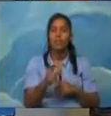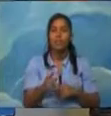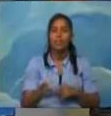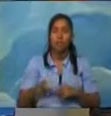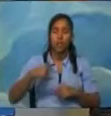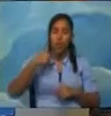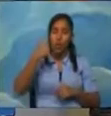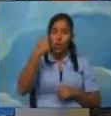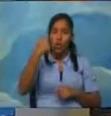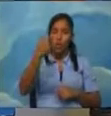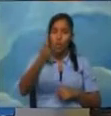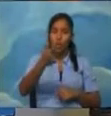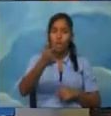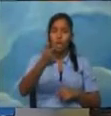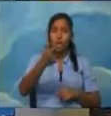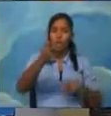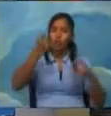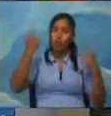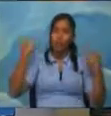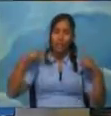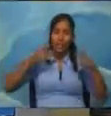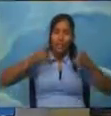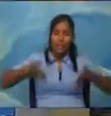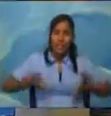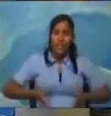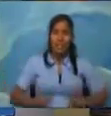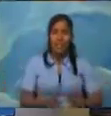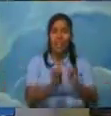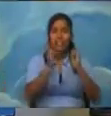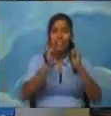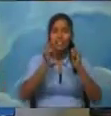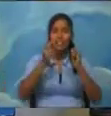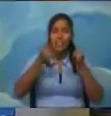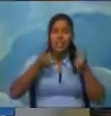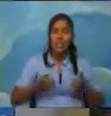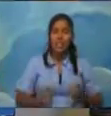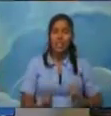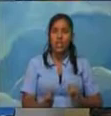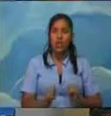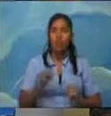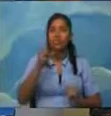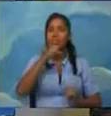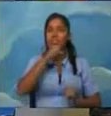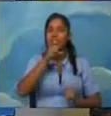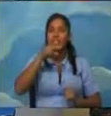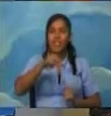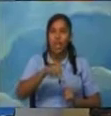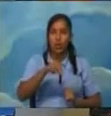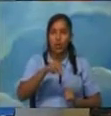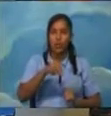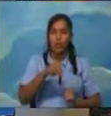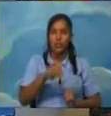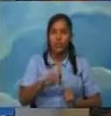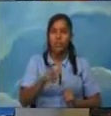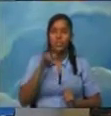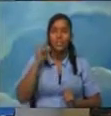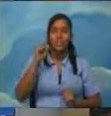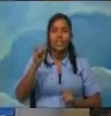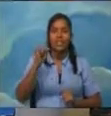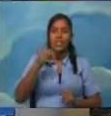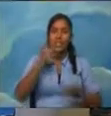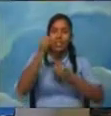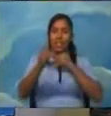cuando hayáis engendrado hijos y nietos. Cuando hayáis engendrado hijos y nietos. Y